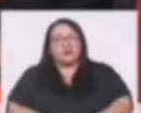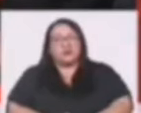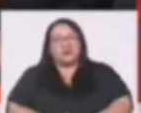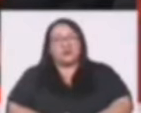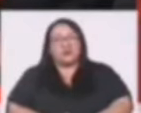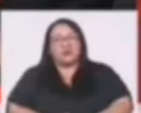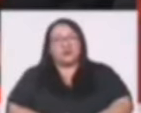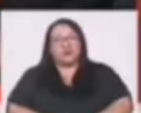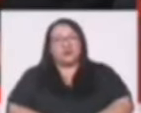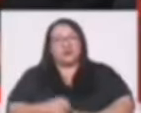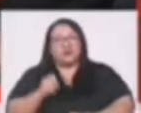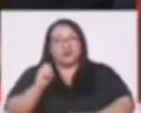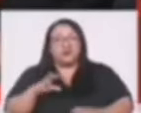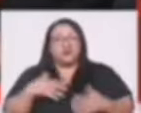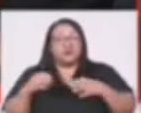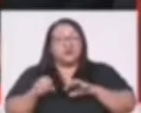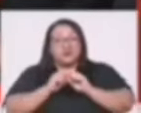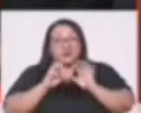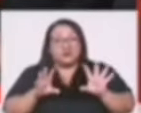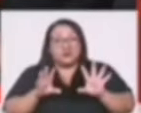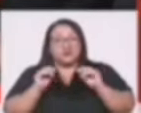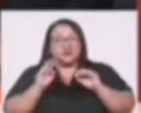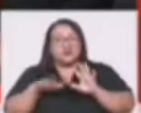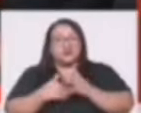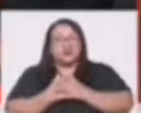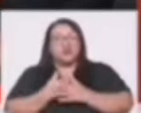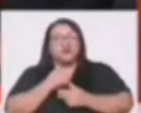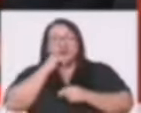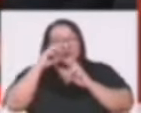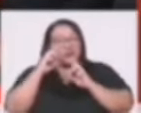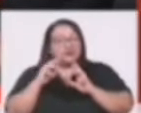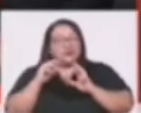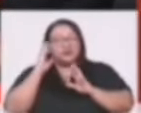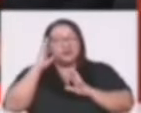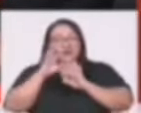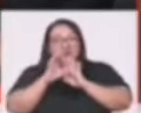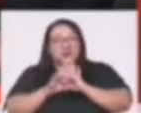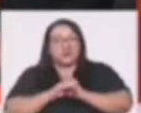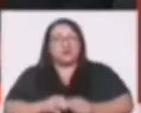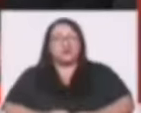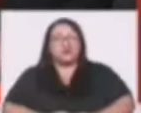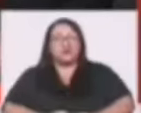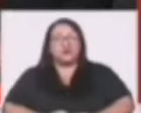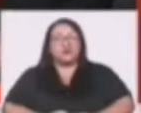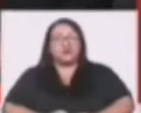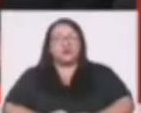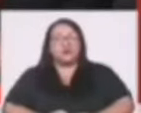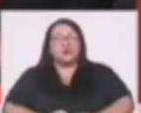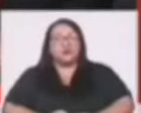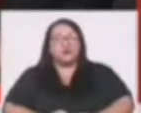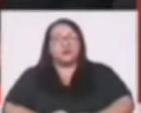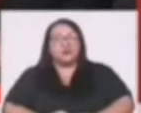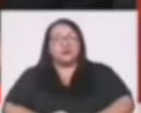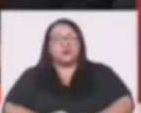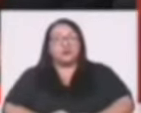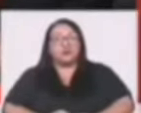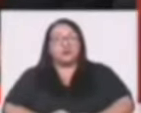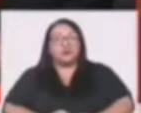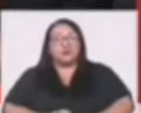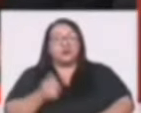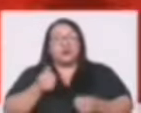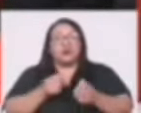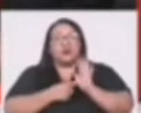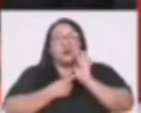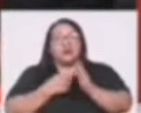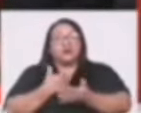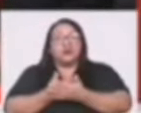ofensa que un alto funcionario del Estado puede hacerle a la nación es transgredir o incurrir en la violación del mandato constitucional, en el cual se sustenta su razón de ser y el ejercicio de su